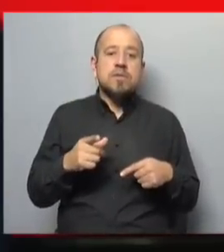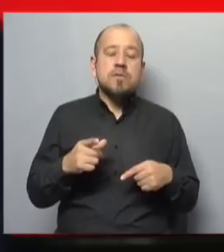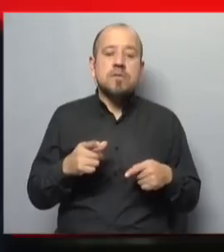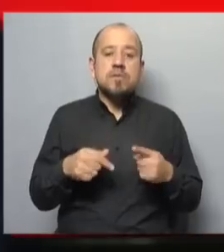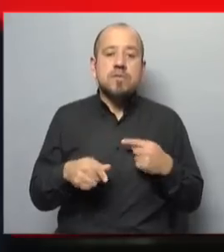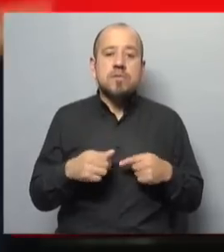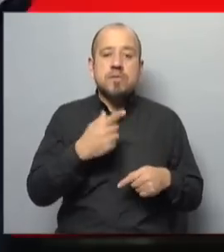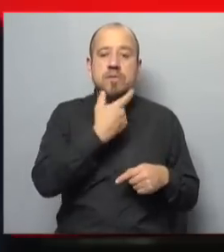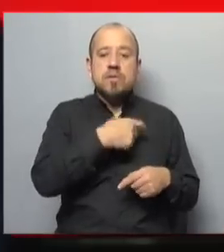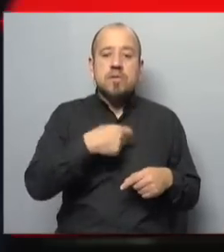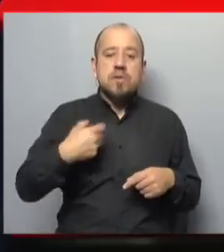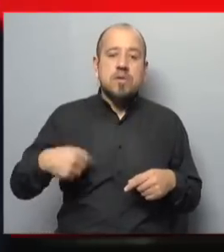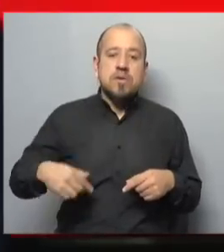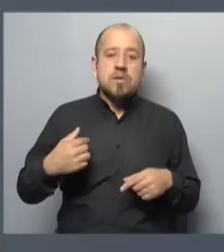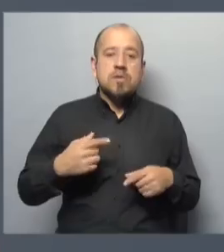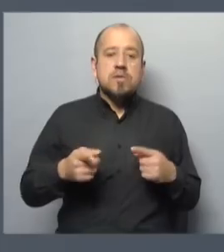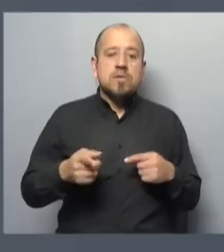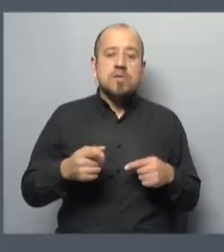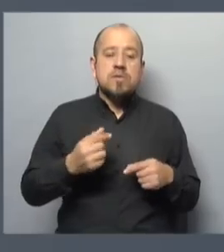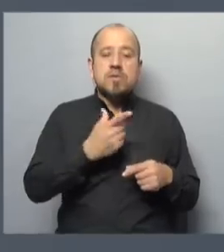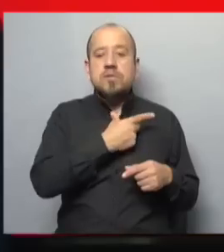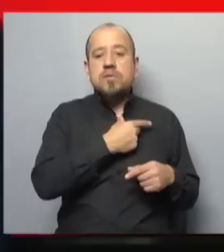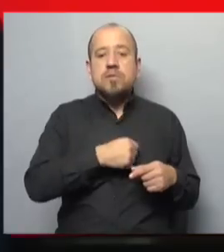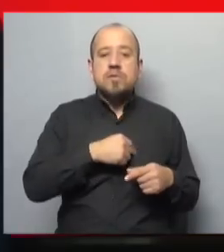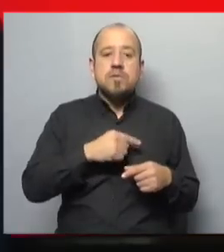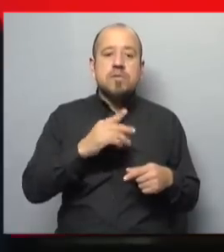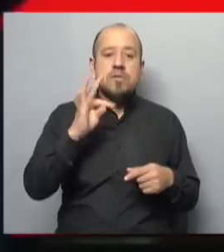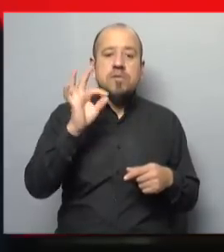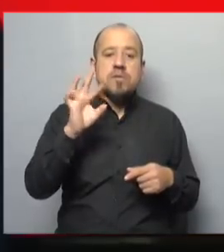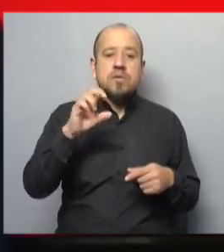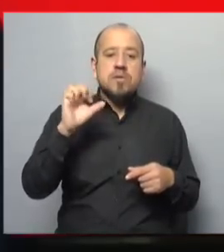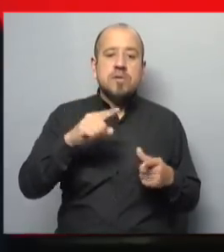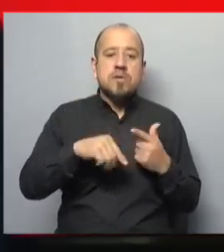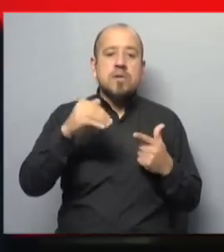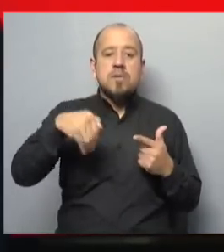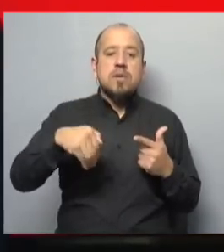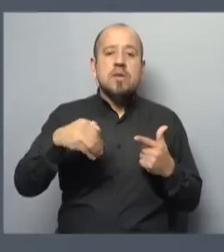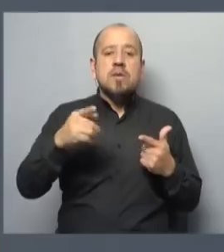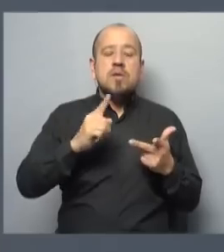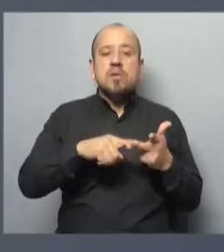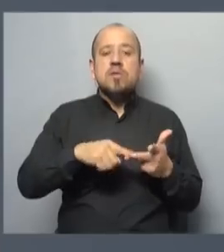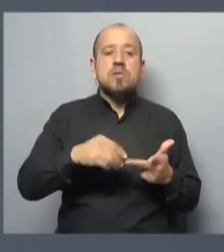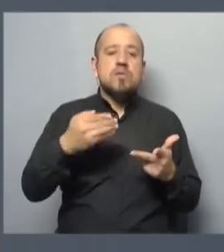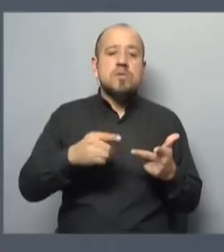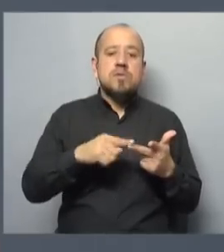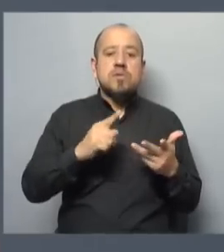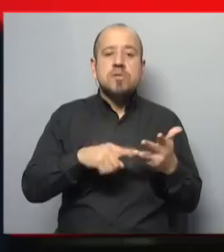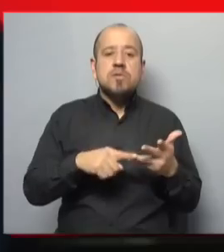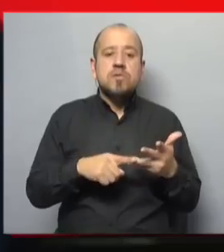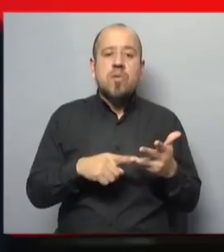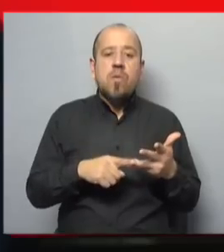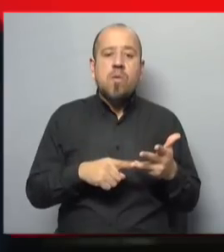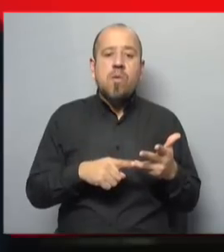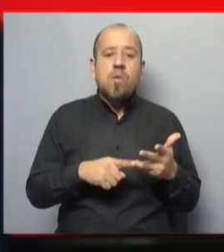con peñarol empezando a sumarlo sobre lo que yo que torre si estuviera acá que martínez estuviera acá que el otro decir